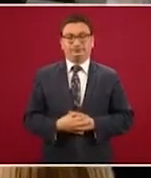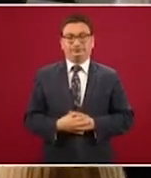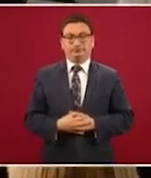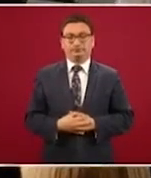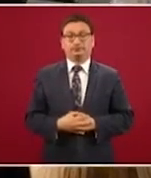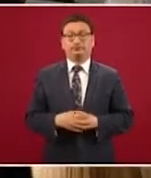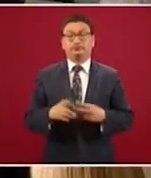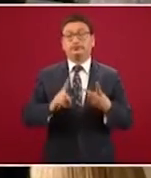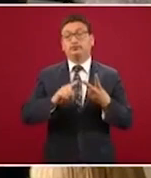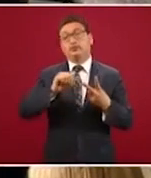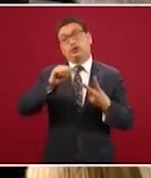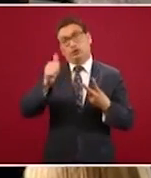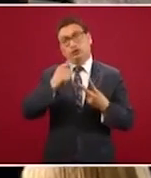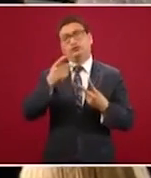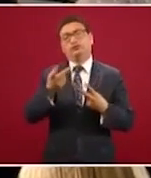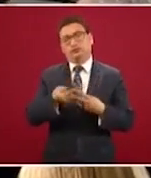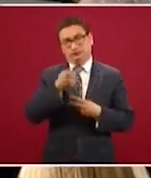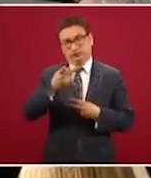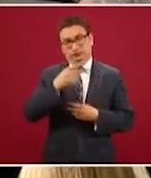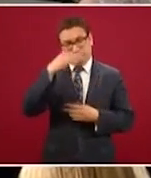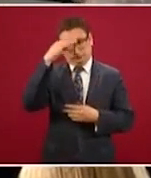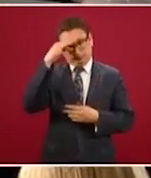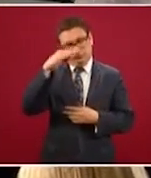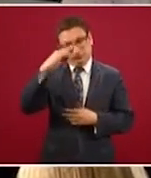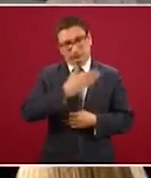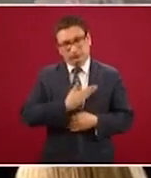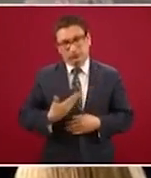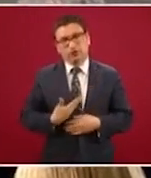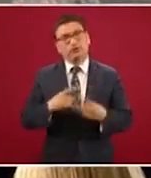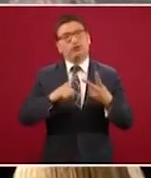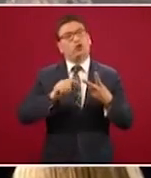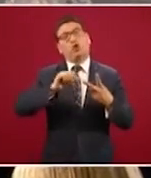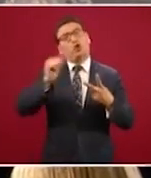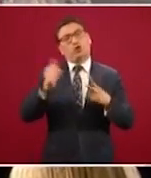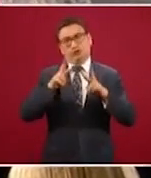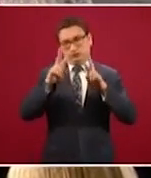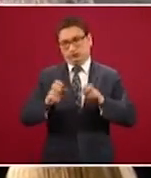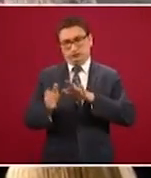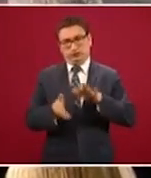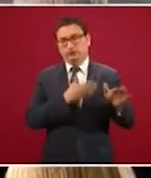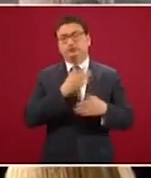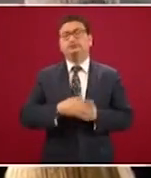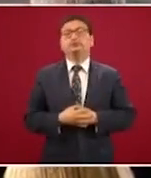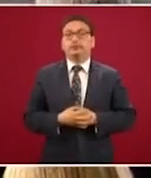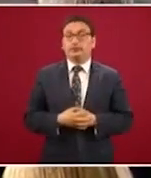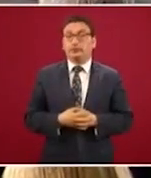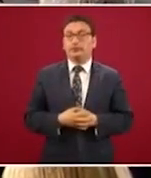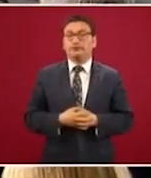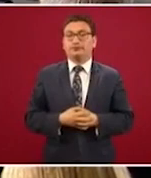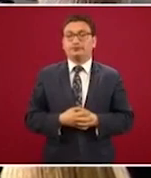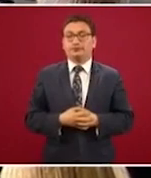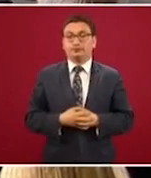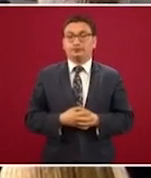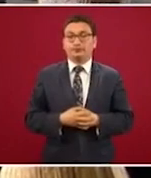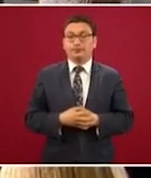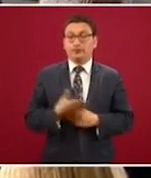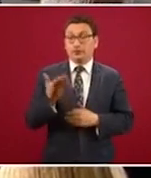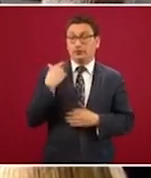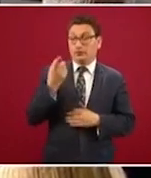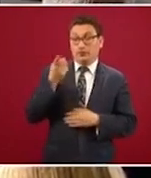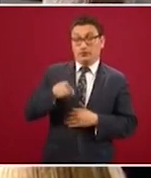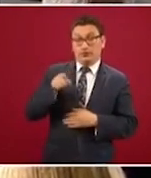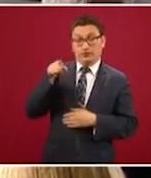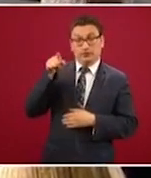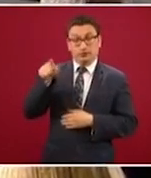segunda pregunta, señor presidente, es en otro tenor, es otro tema. Ratificó ayer orden de aprehensión